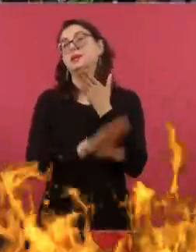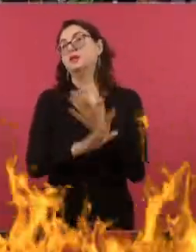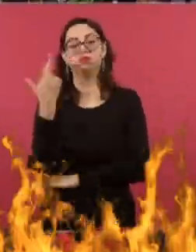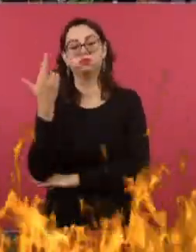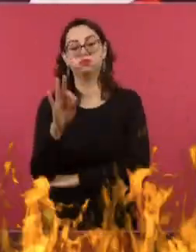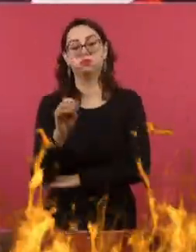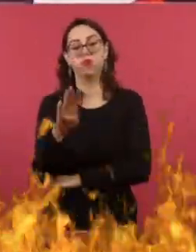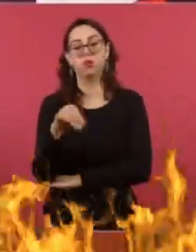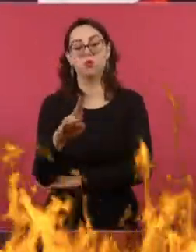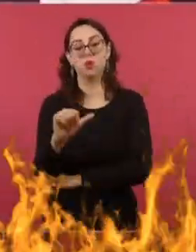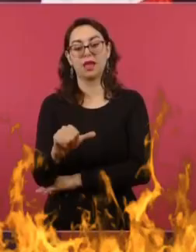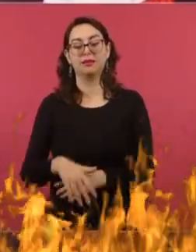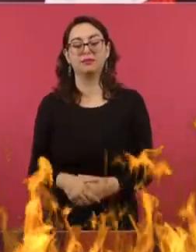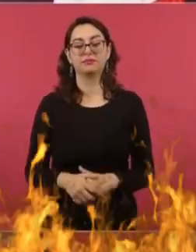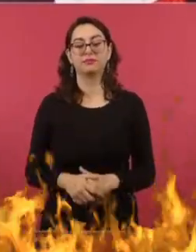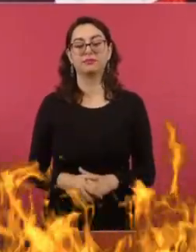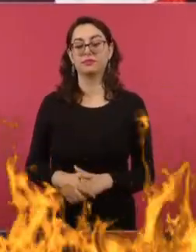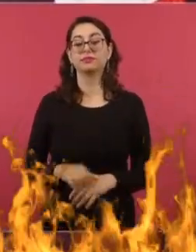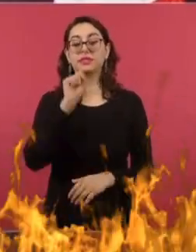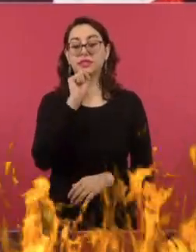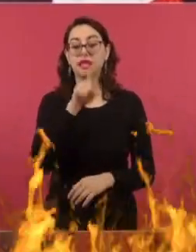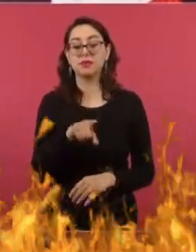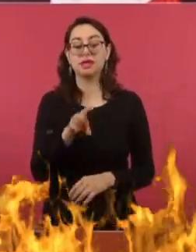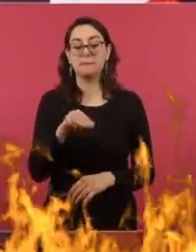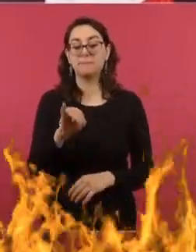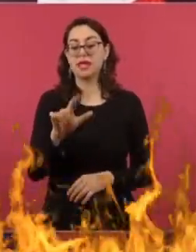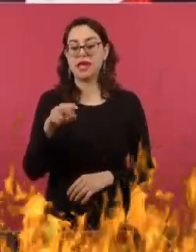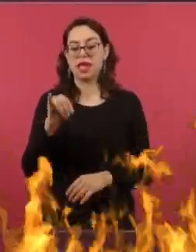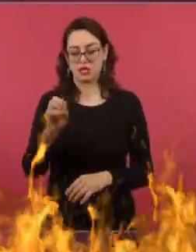en Radio Fórmula. Y también está la señora en Milenio, pero